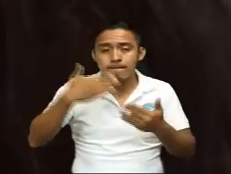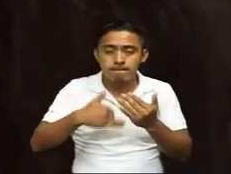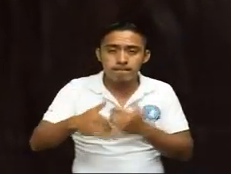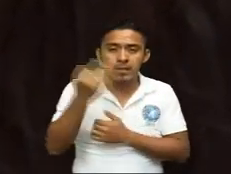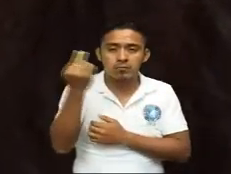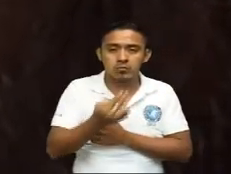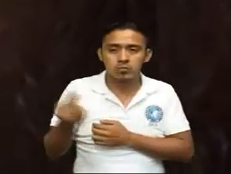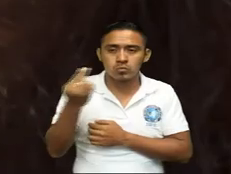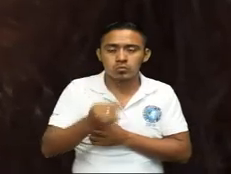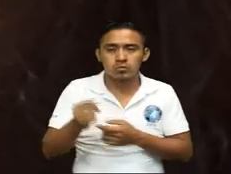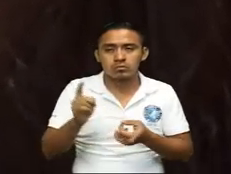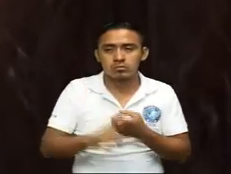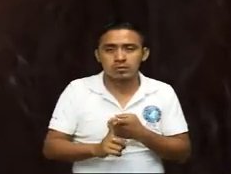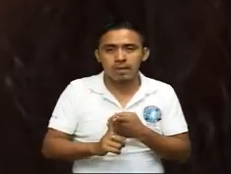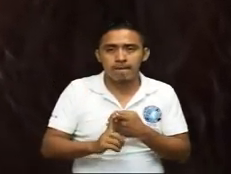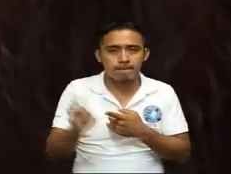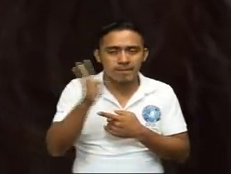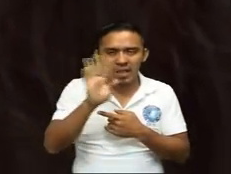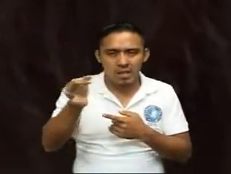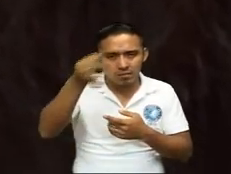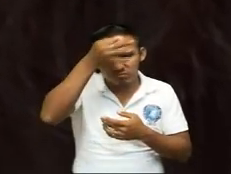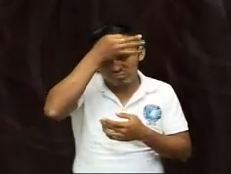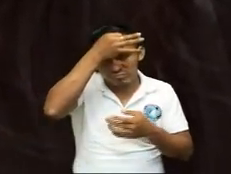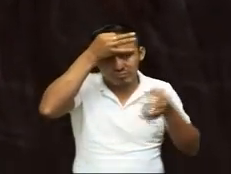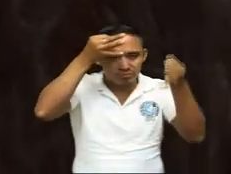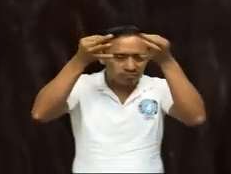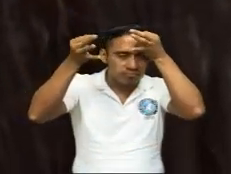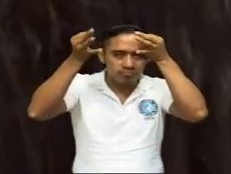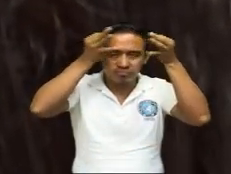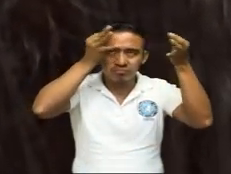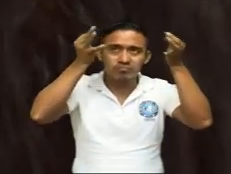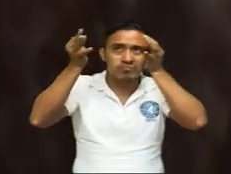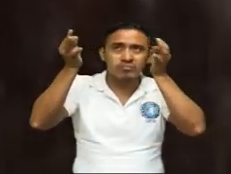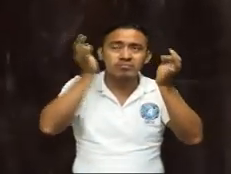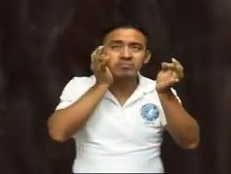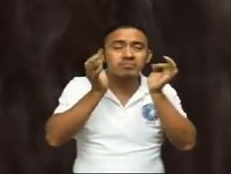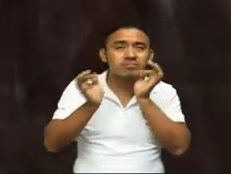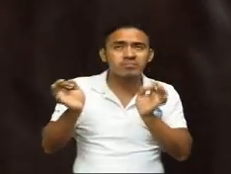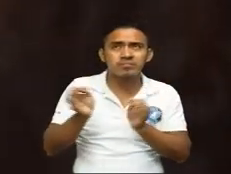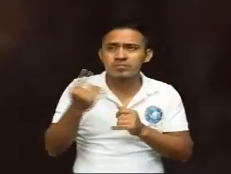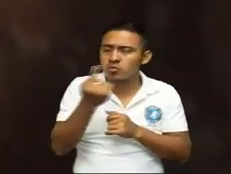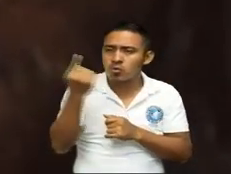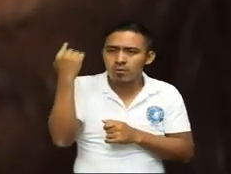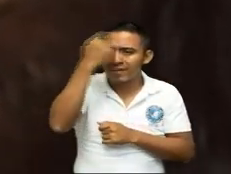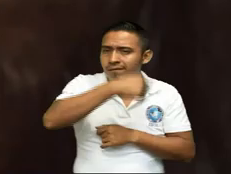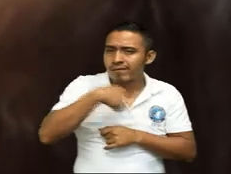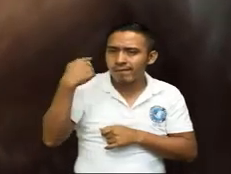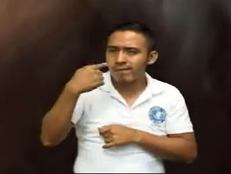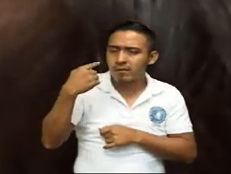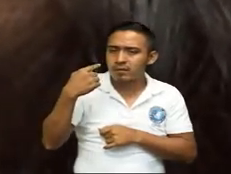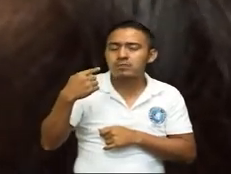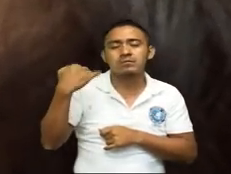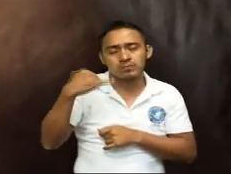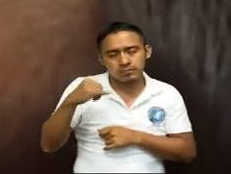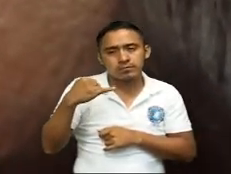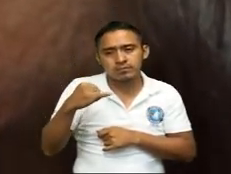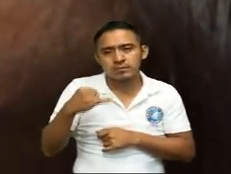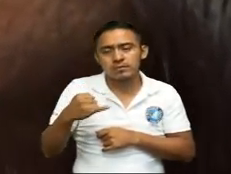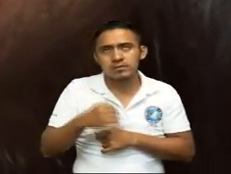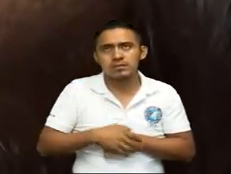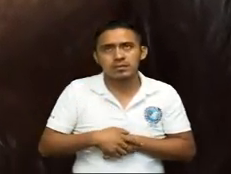sean hipopigmentadas, esas manchas blancuzcas, ¿ya? ¿Y estas solo suelen aparecer en el rostro? Entonces, generalmente aparecen en lugares donde hay